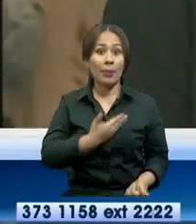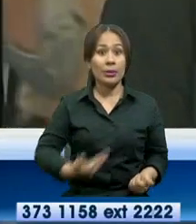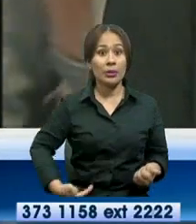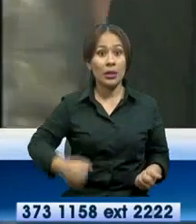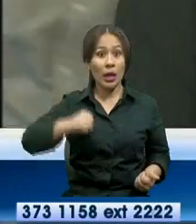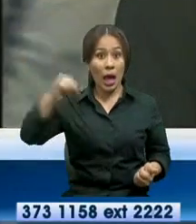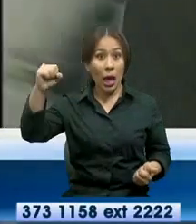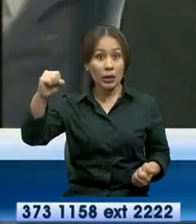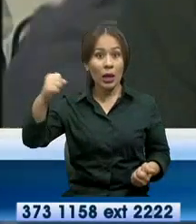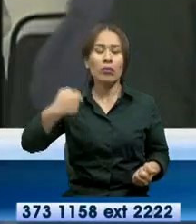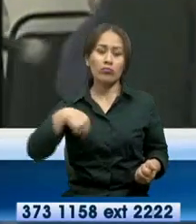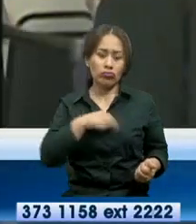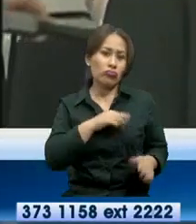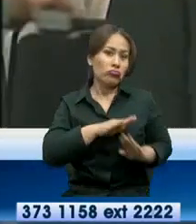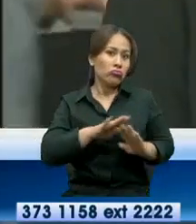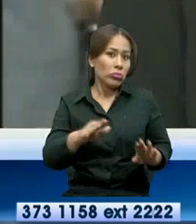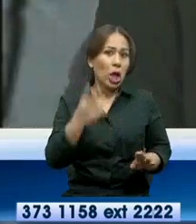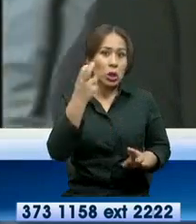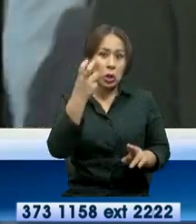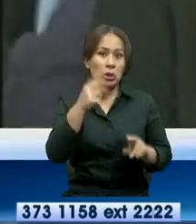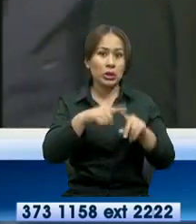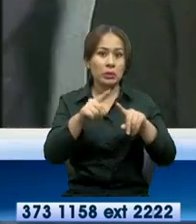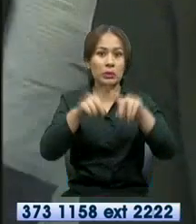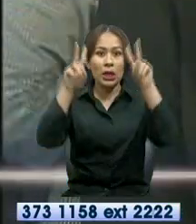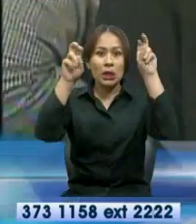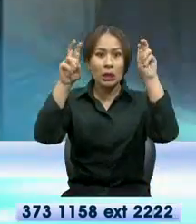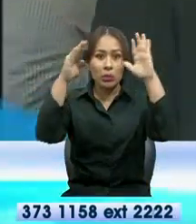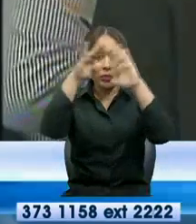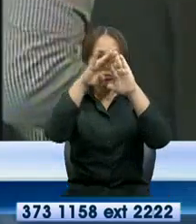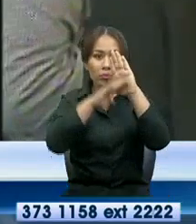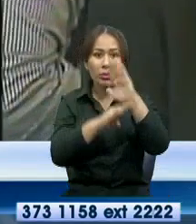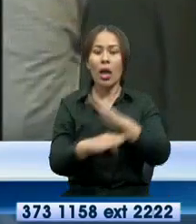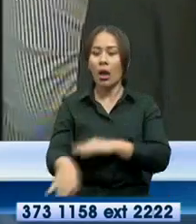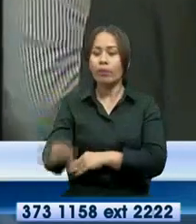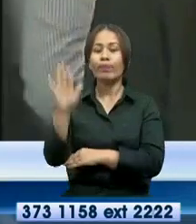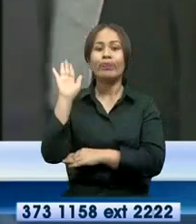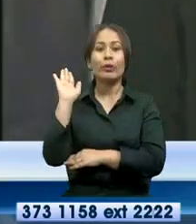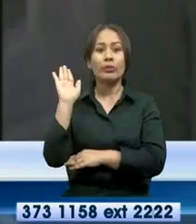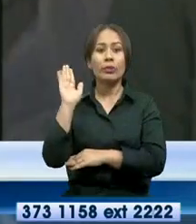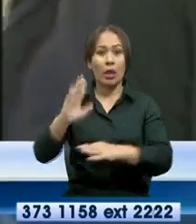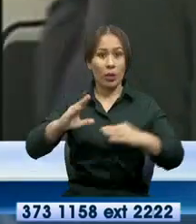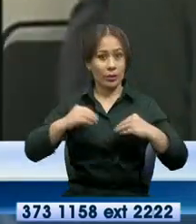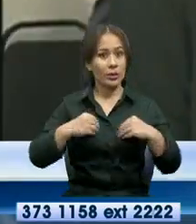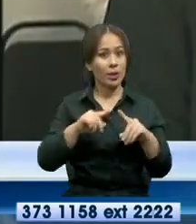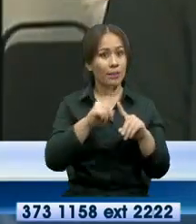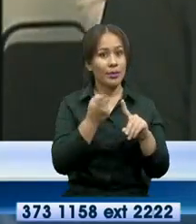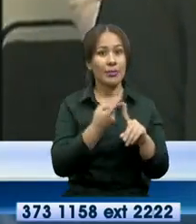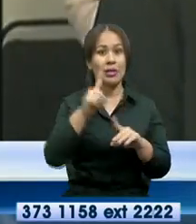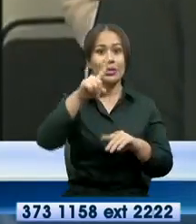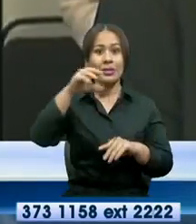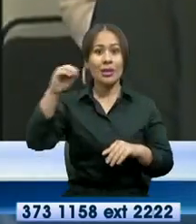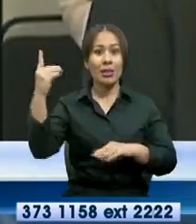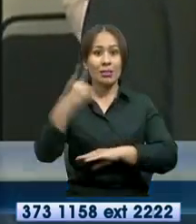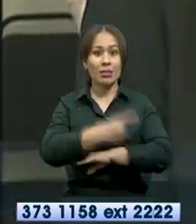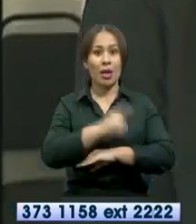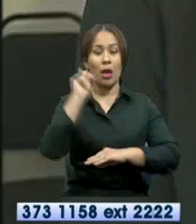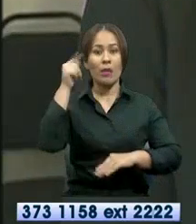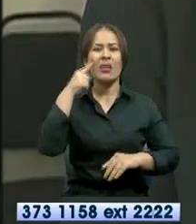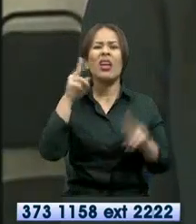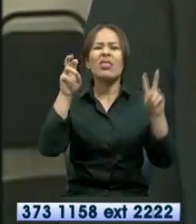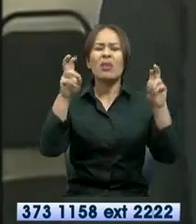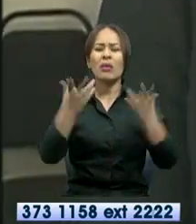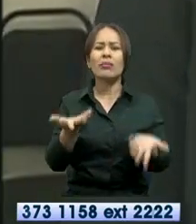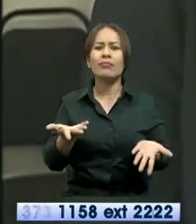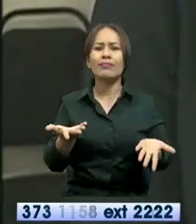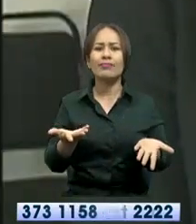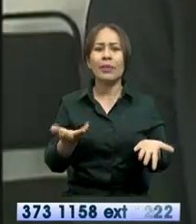presidentes, pues hay 12 temas que ellos están comprometiendo a cumplir en los primeros 100 días de gobierno. ¿Entre estos temas cuáles,